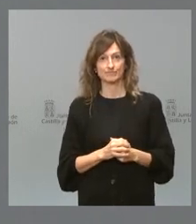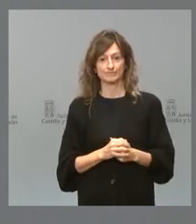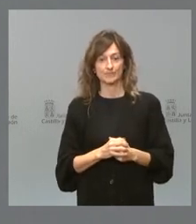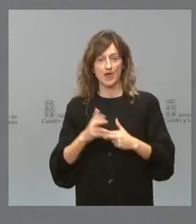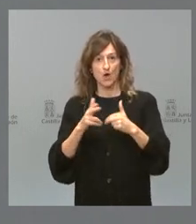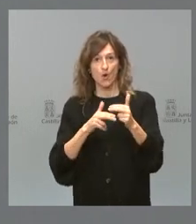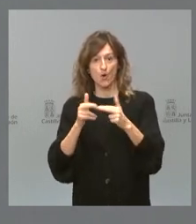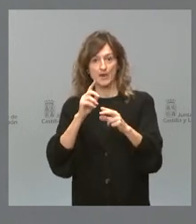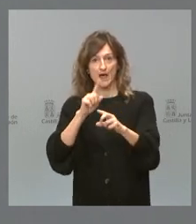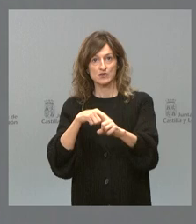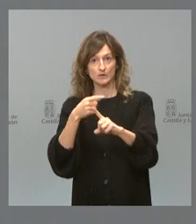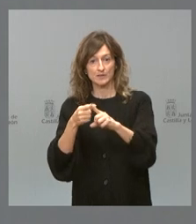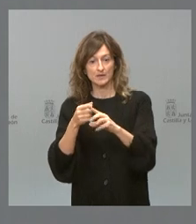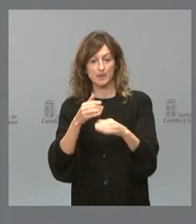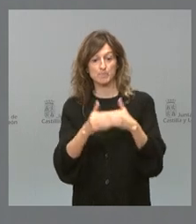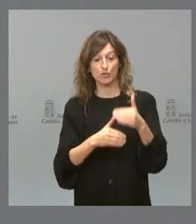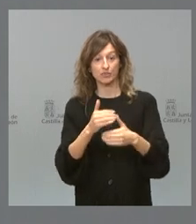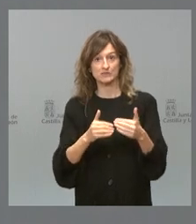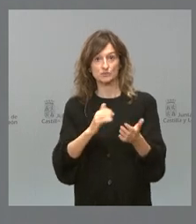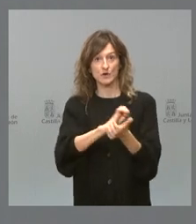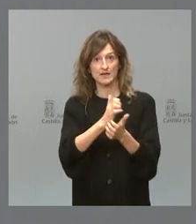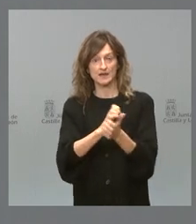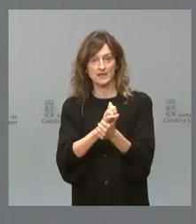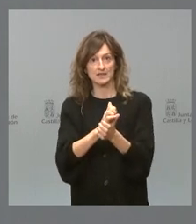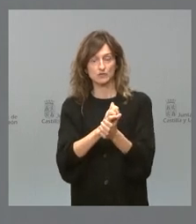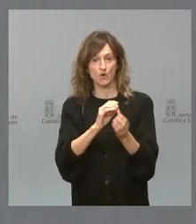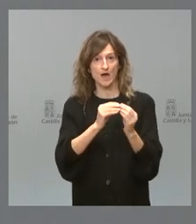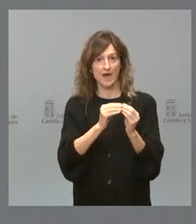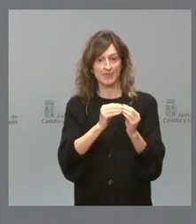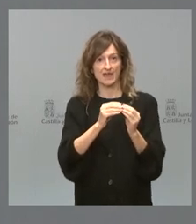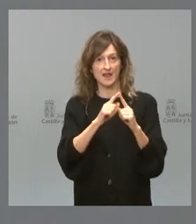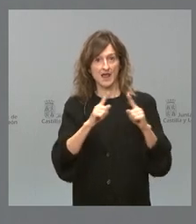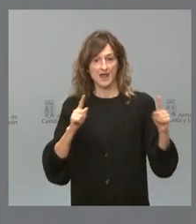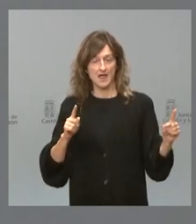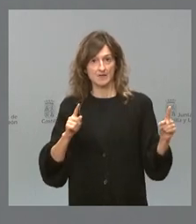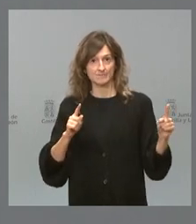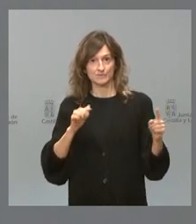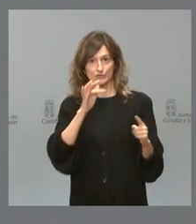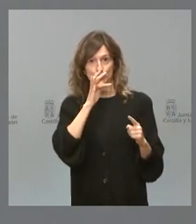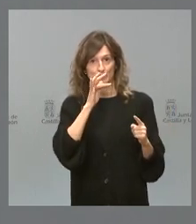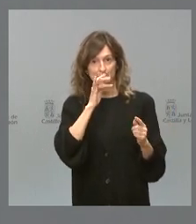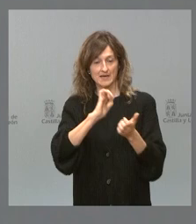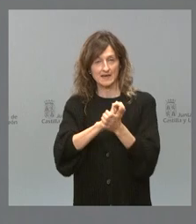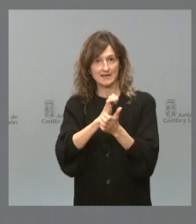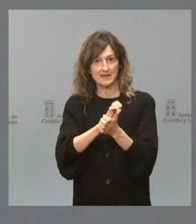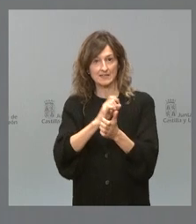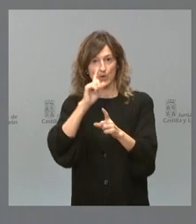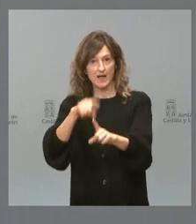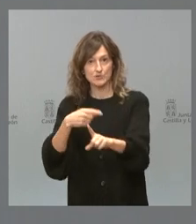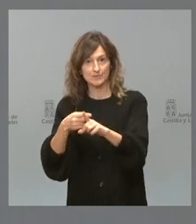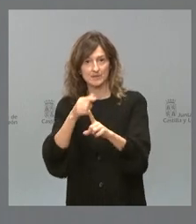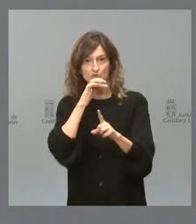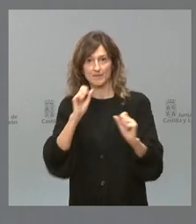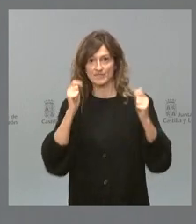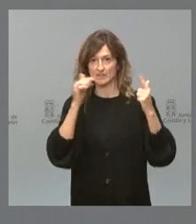el proceso de inicio de retención de crédito se formaliza en un ejercicio para el cual todavía los créditos de este año 23 no están